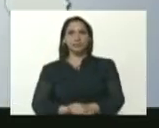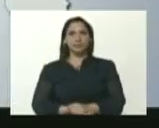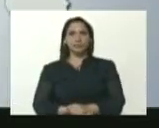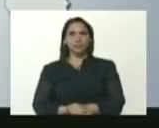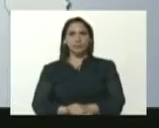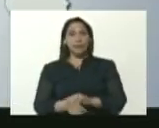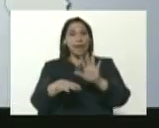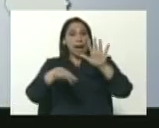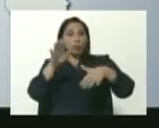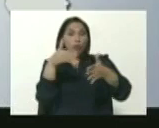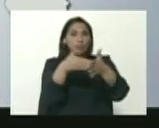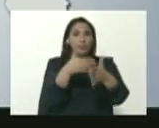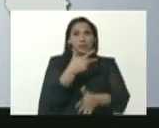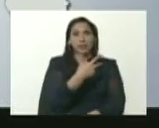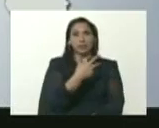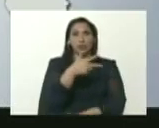las